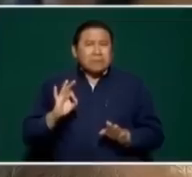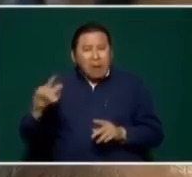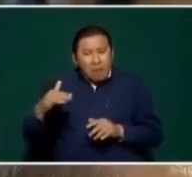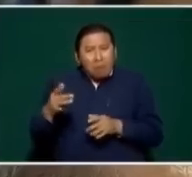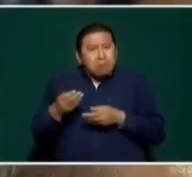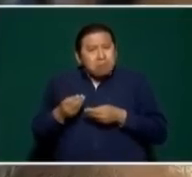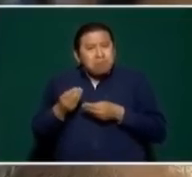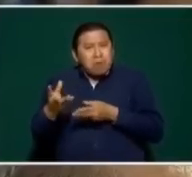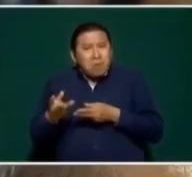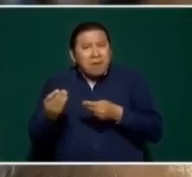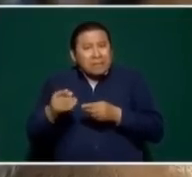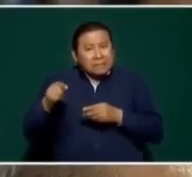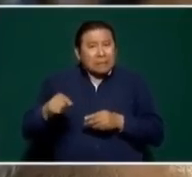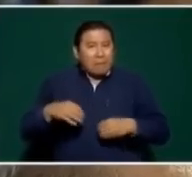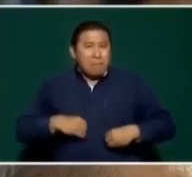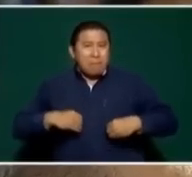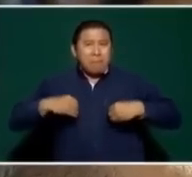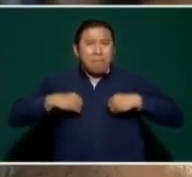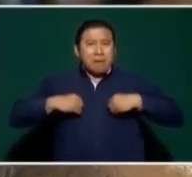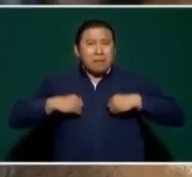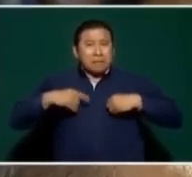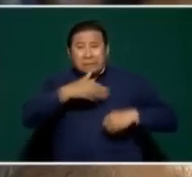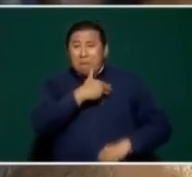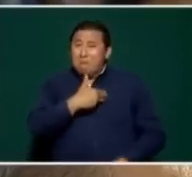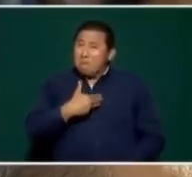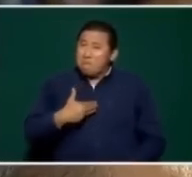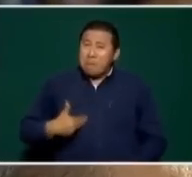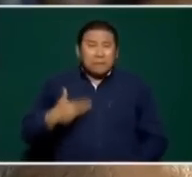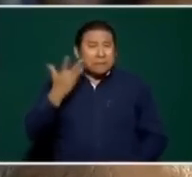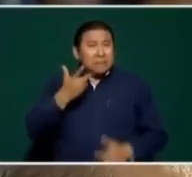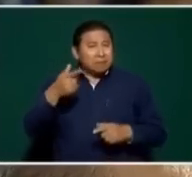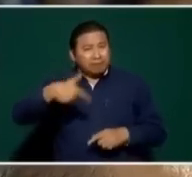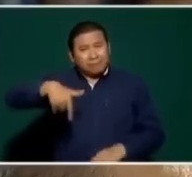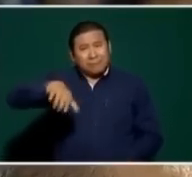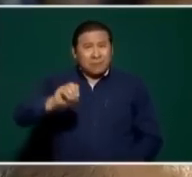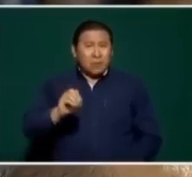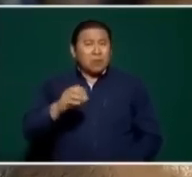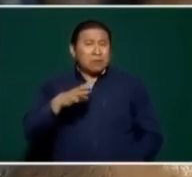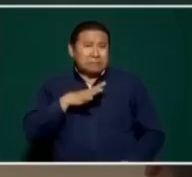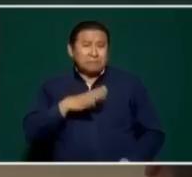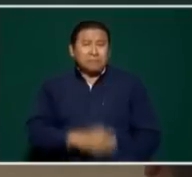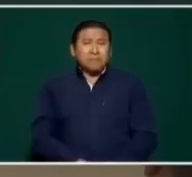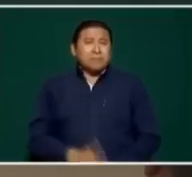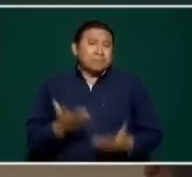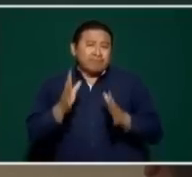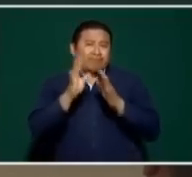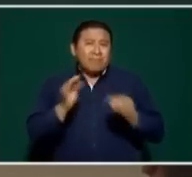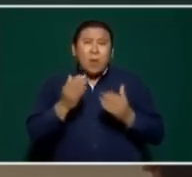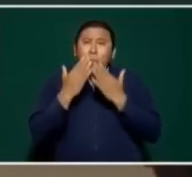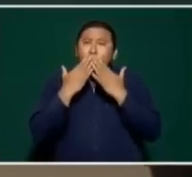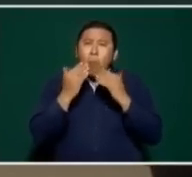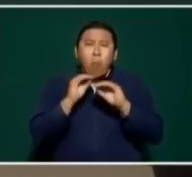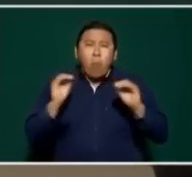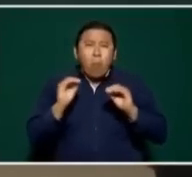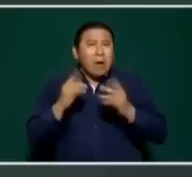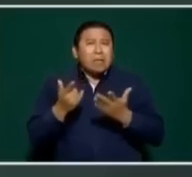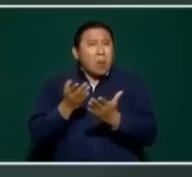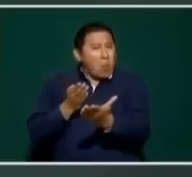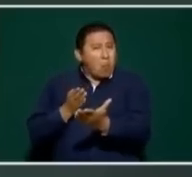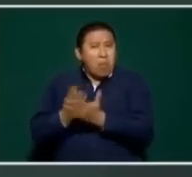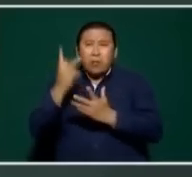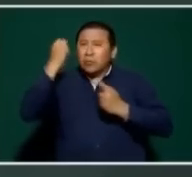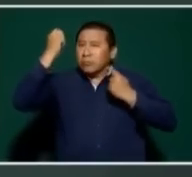salpicar un poco a quienes están en este pedazo de Quintana Roo, que como ya decía yo, pues no tiene ningún